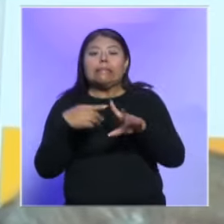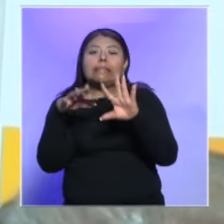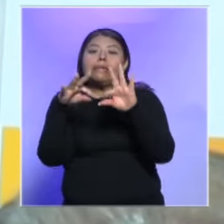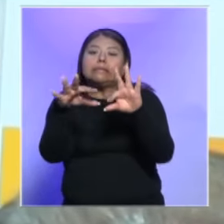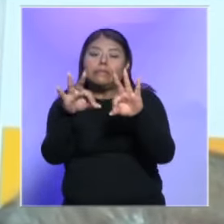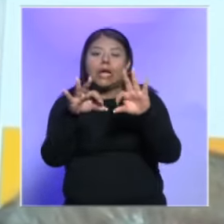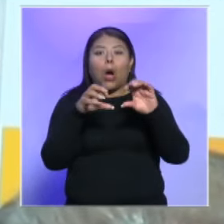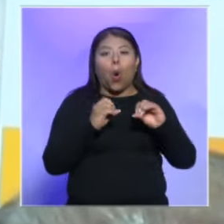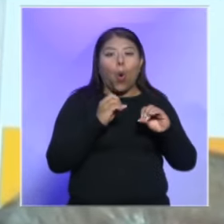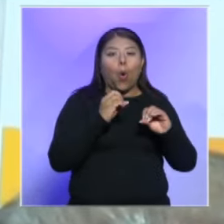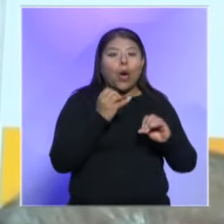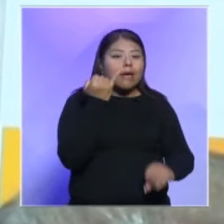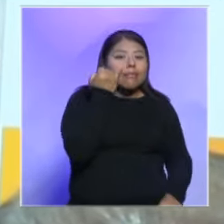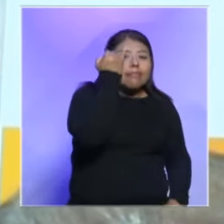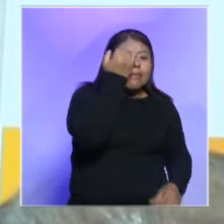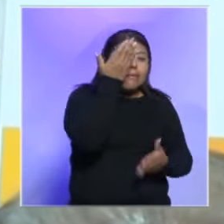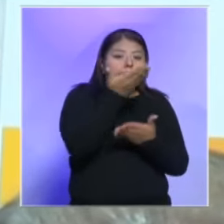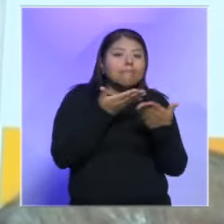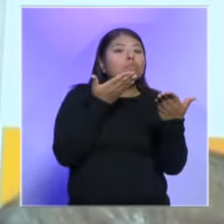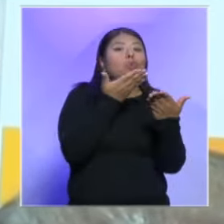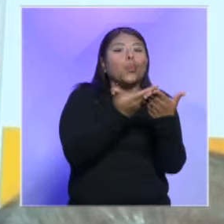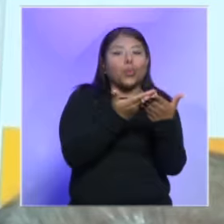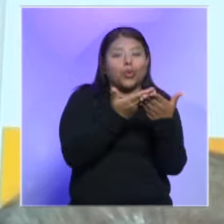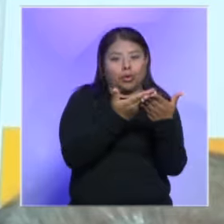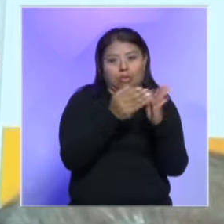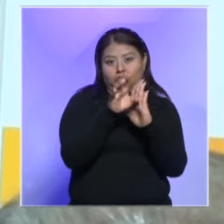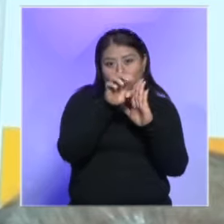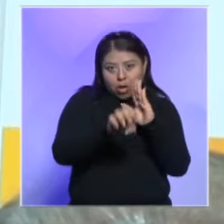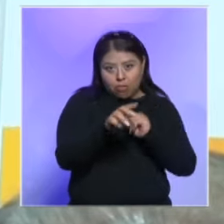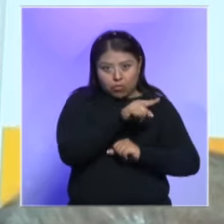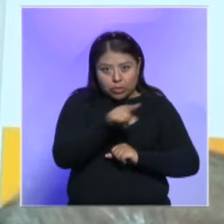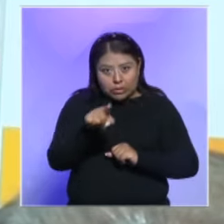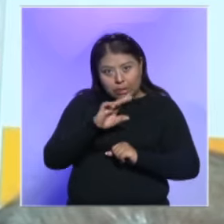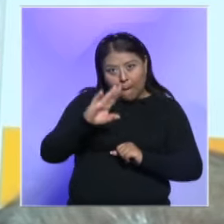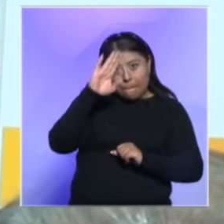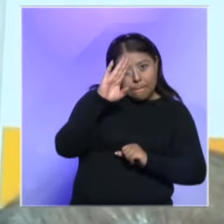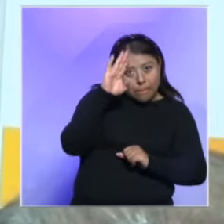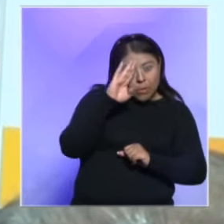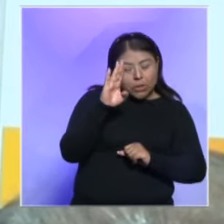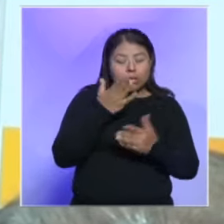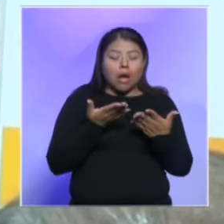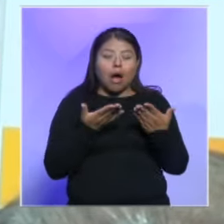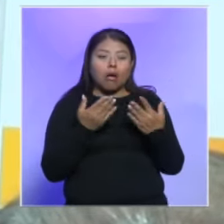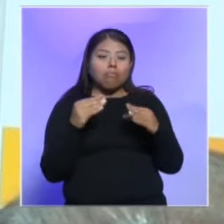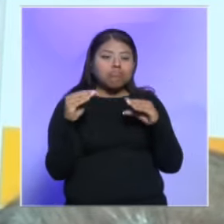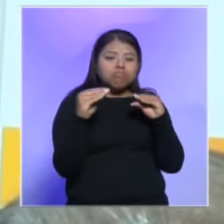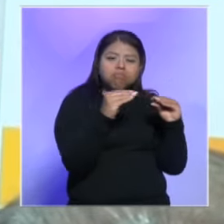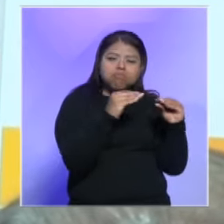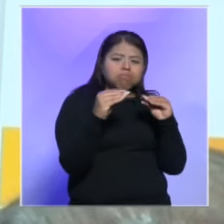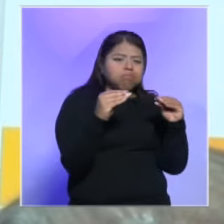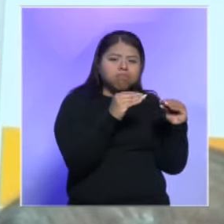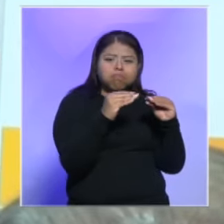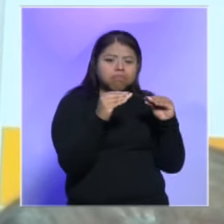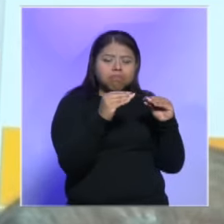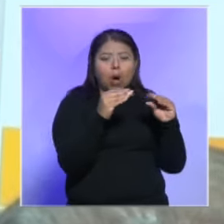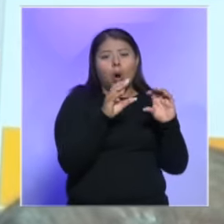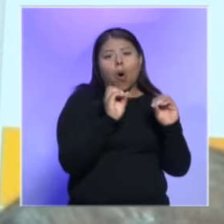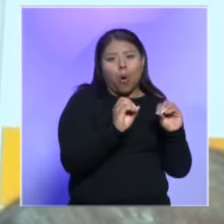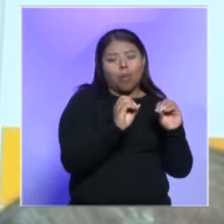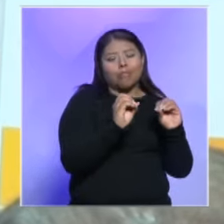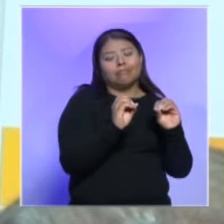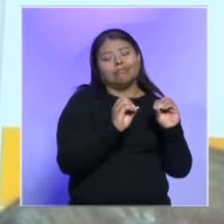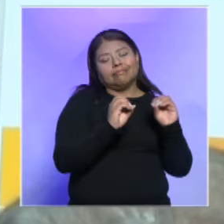obra, que nos lleva a plantear, por ejemplo, las discusiones muy relevantes entre ir o ser candidato